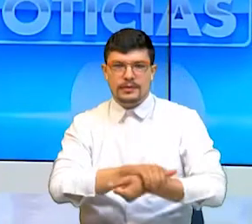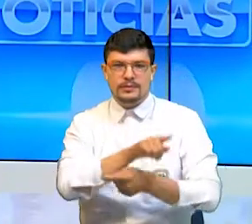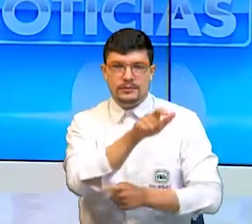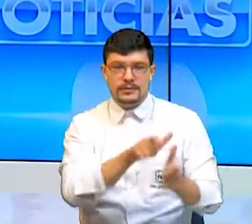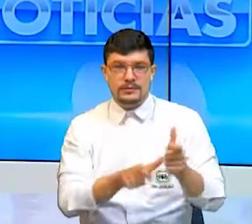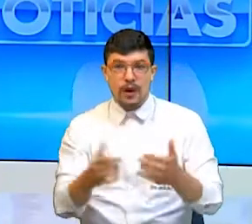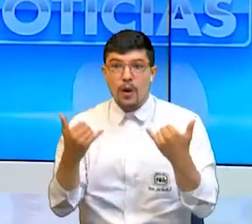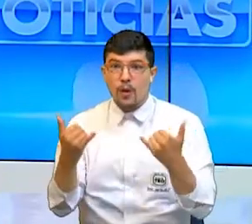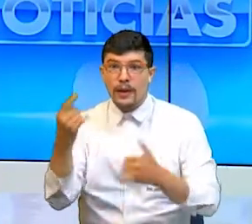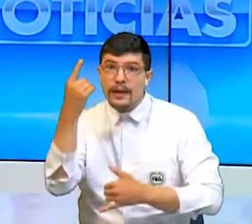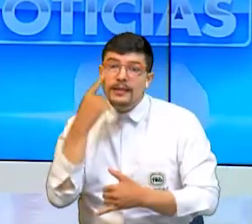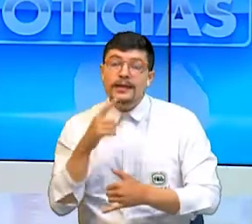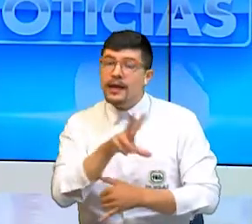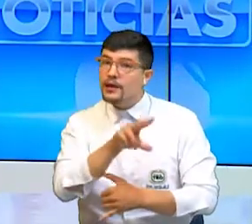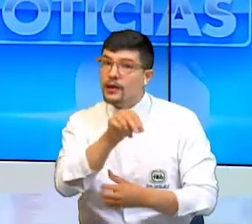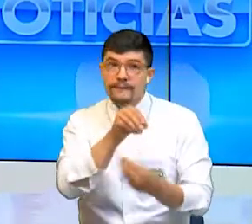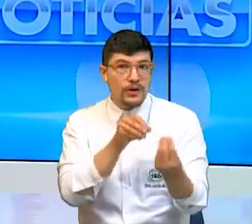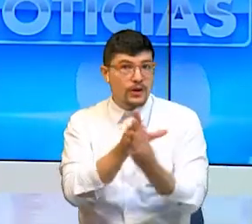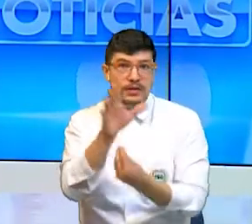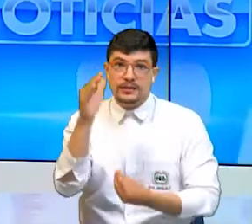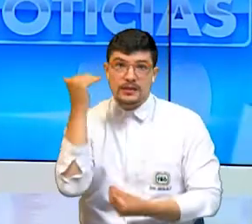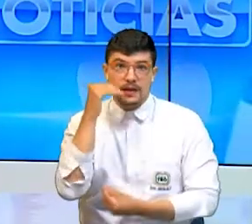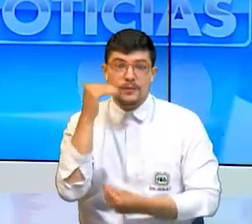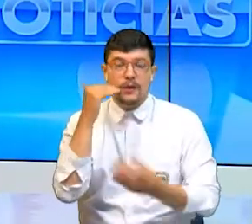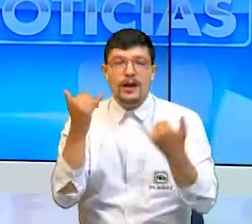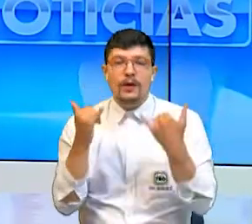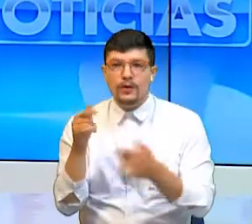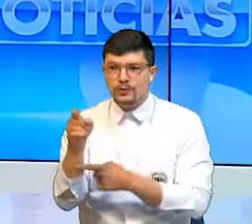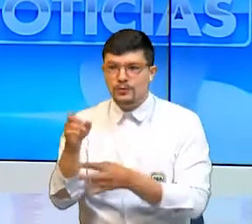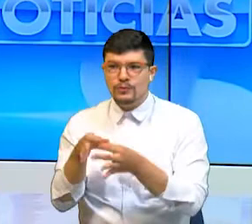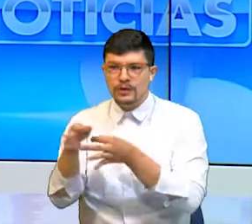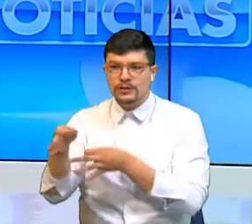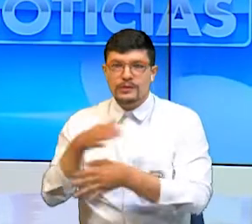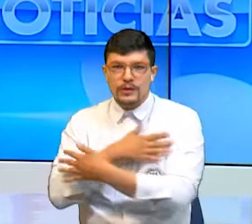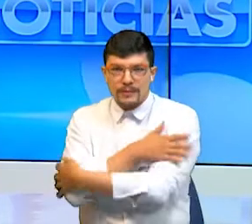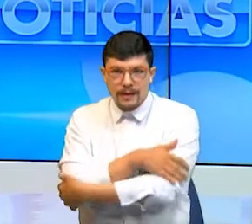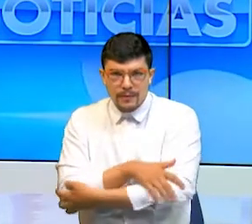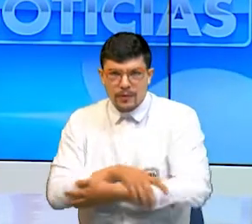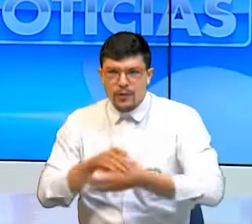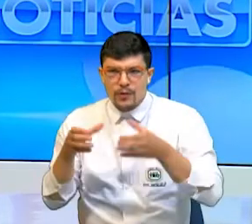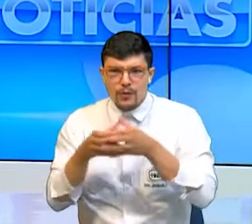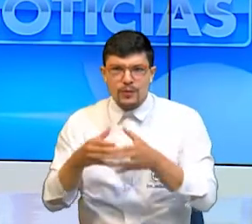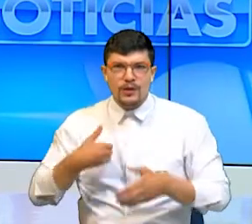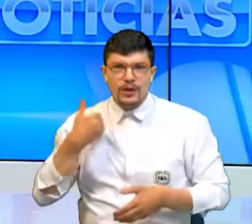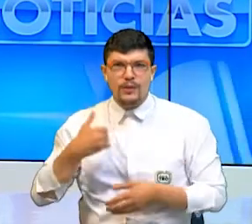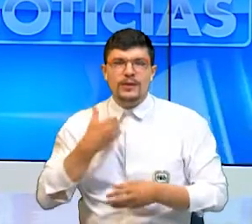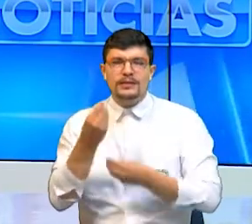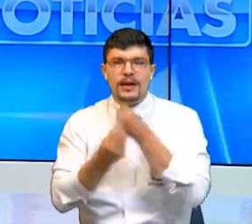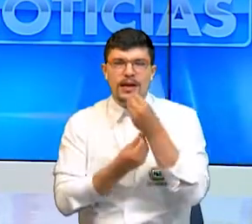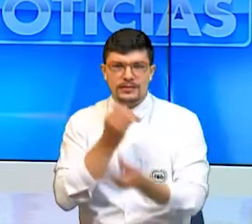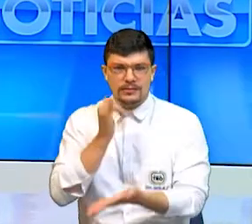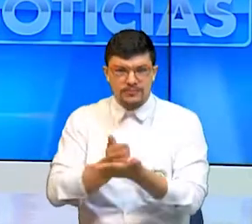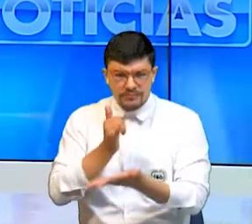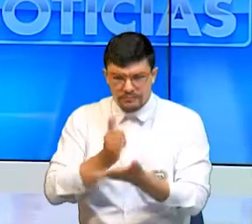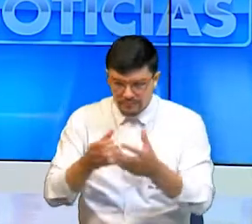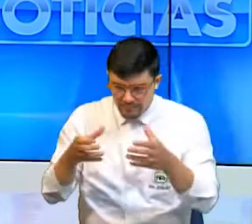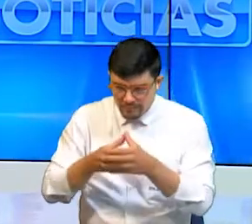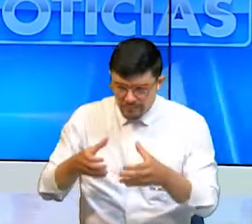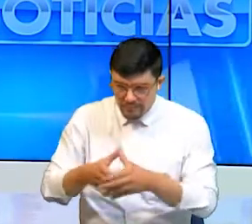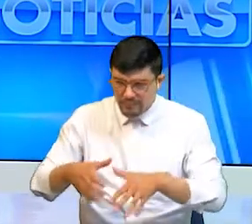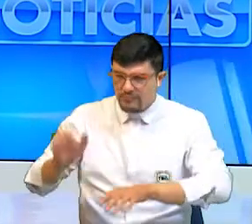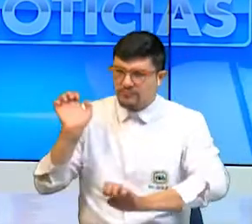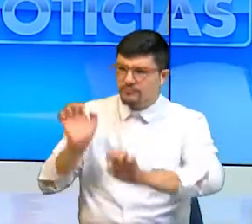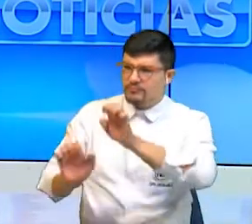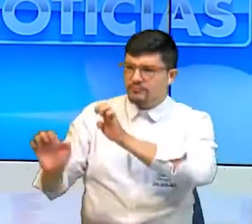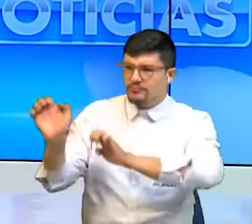Y hoy es el día de la no violencia contra la mujer y en Pamplona un grupo de jóvenes han conformado un colectivo para defenderse ante la